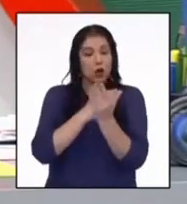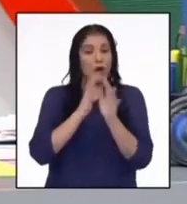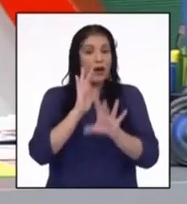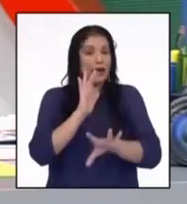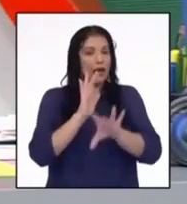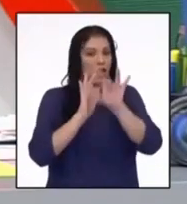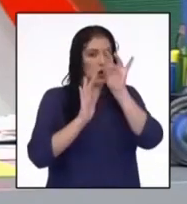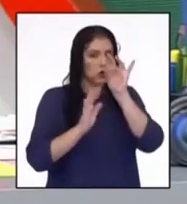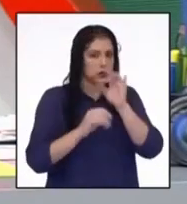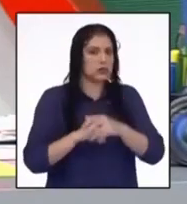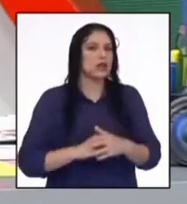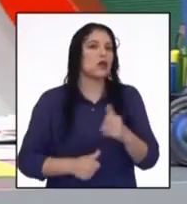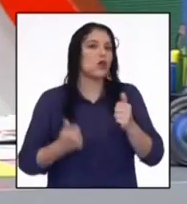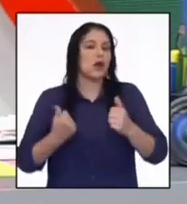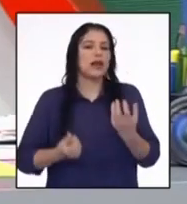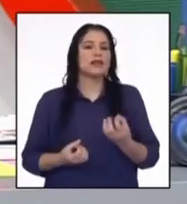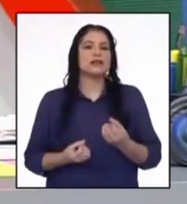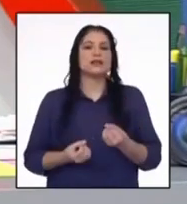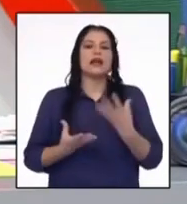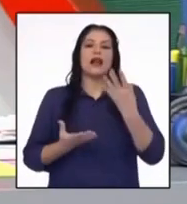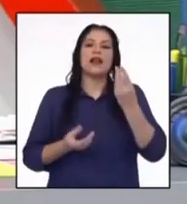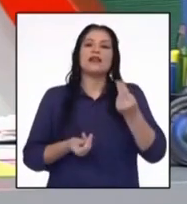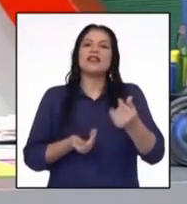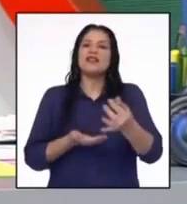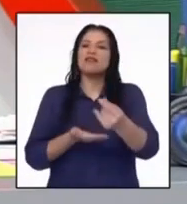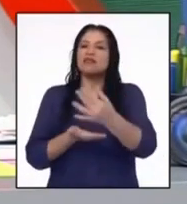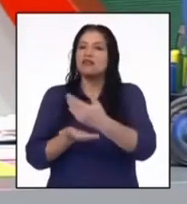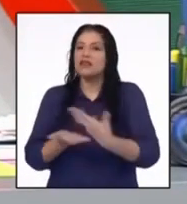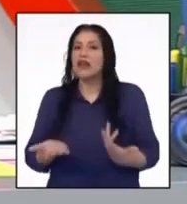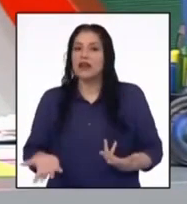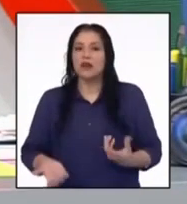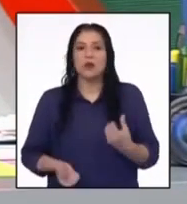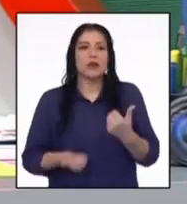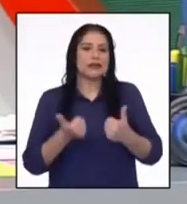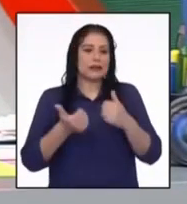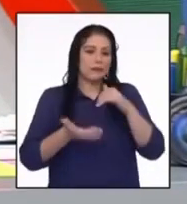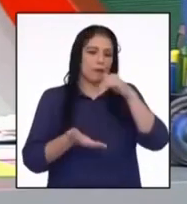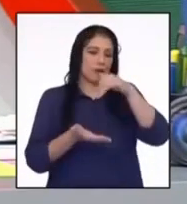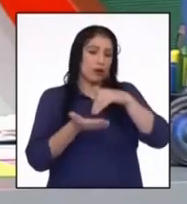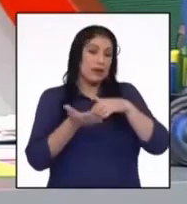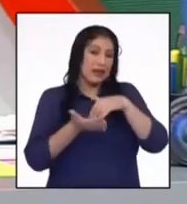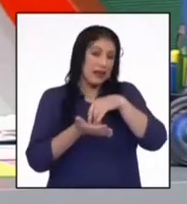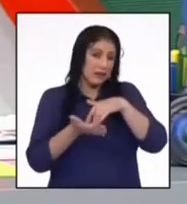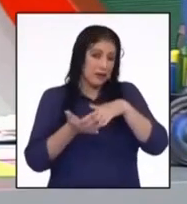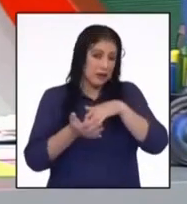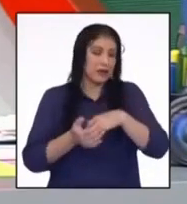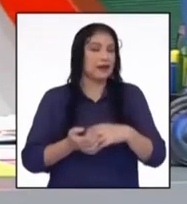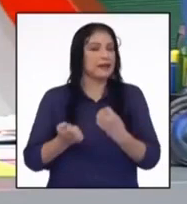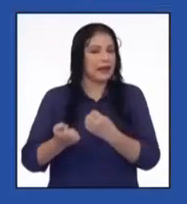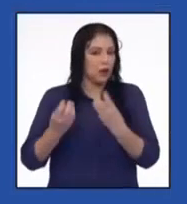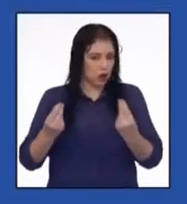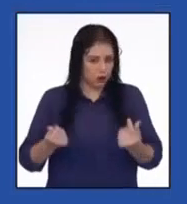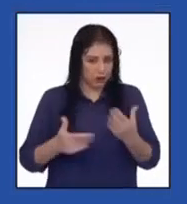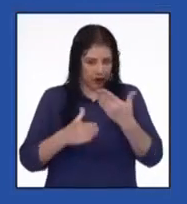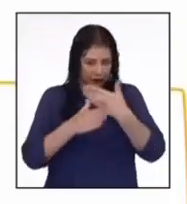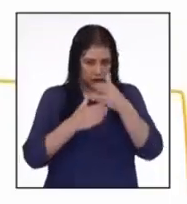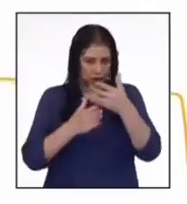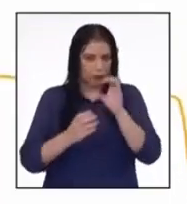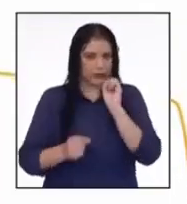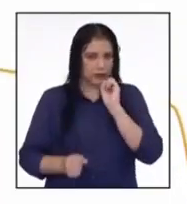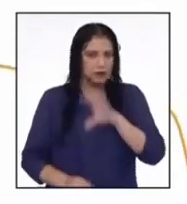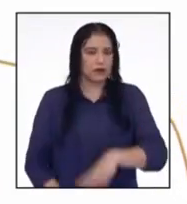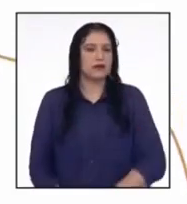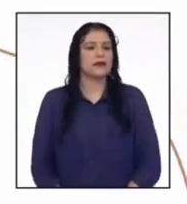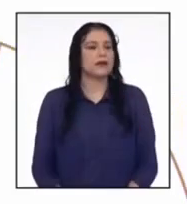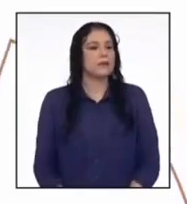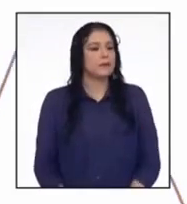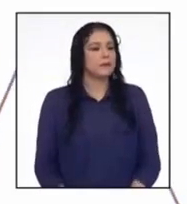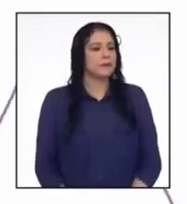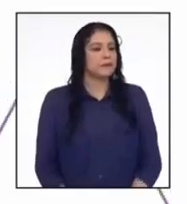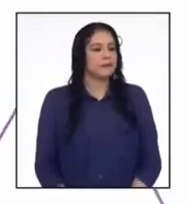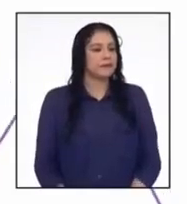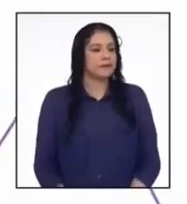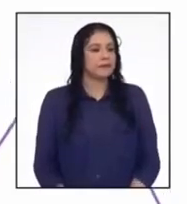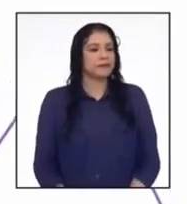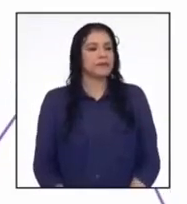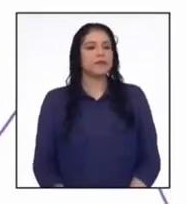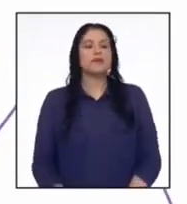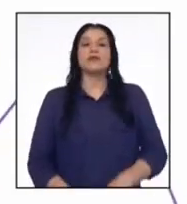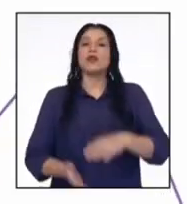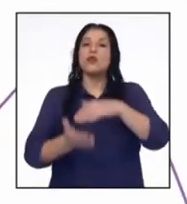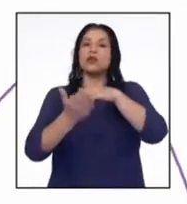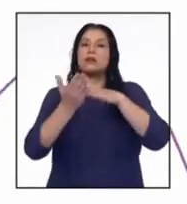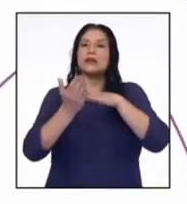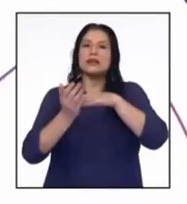la variable nivel de ingresos que corresponde al tipo de vulnerabilidad económica. Les comparto lo que dice. Hay